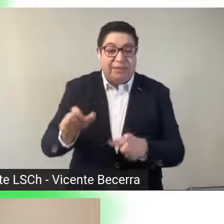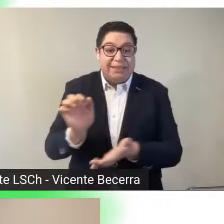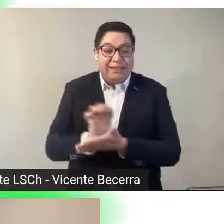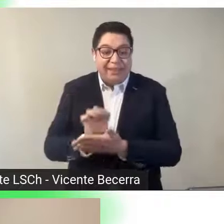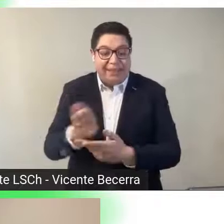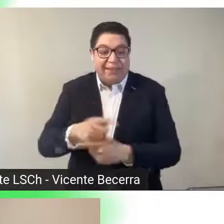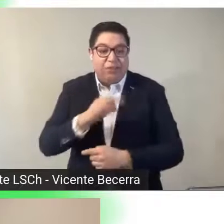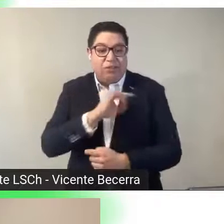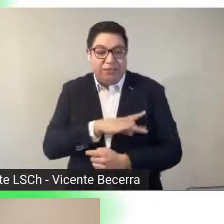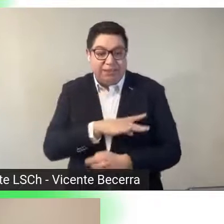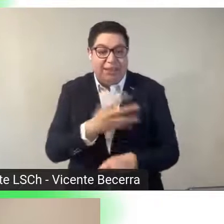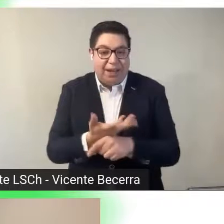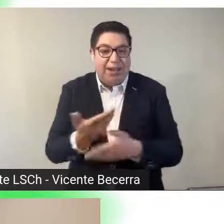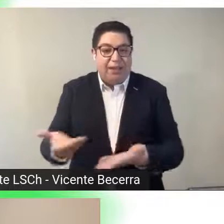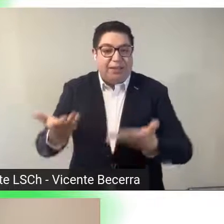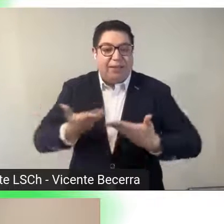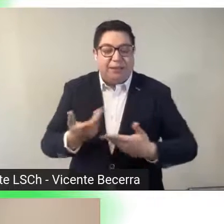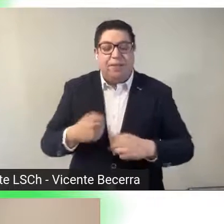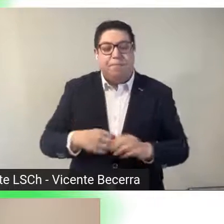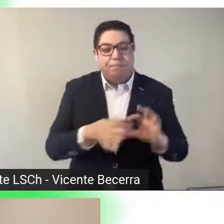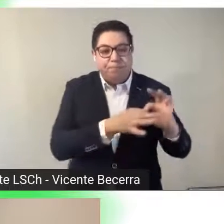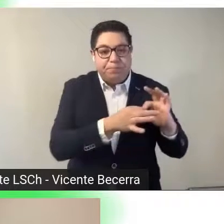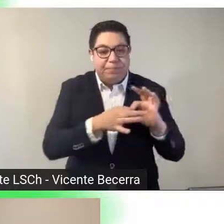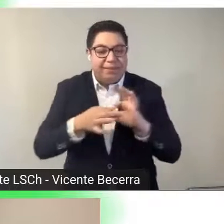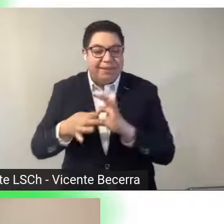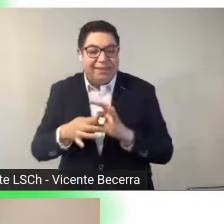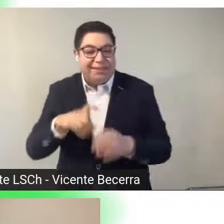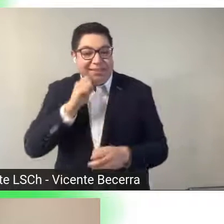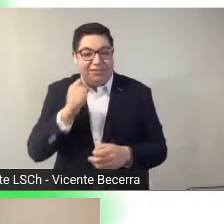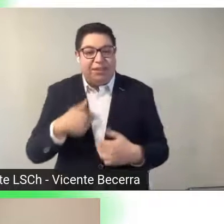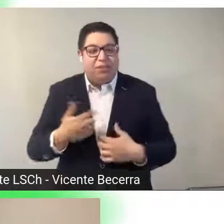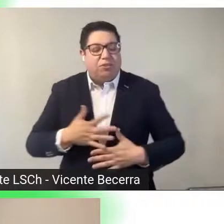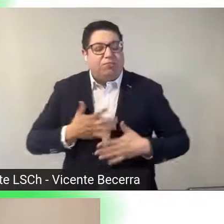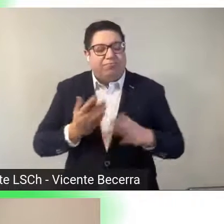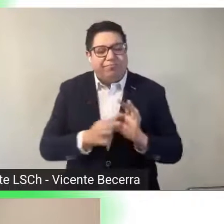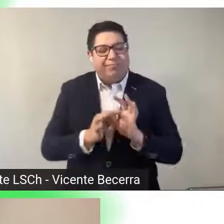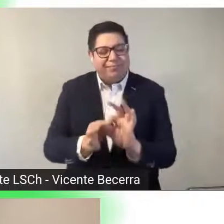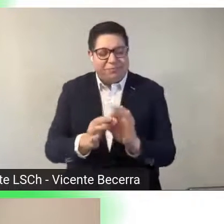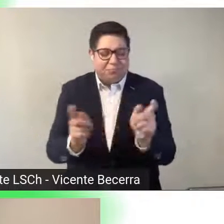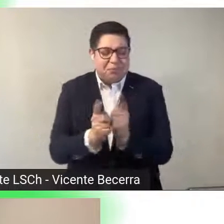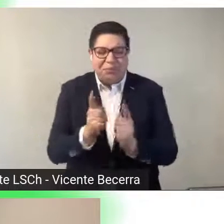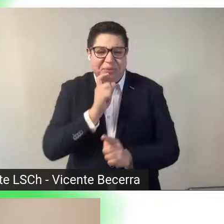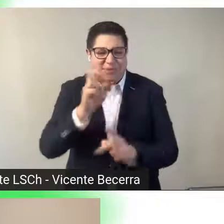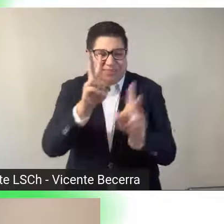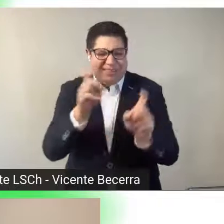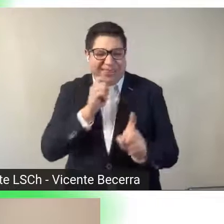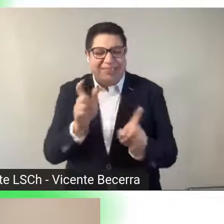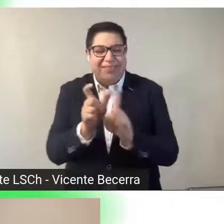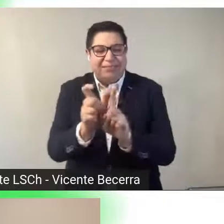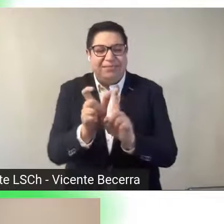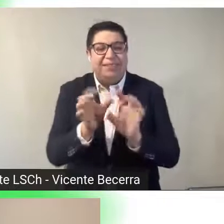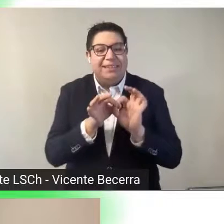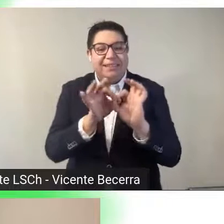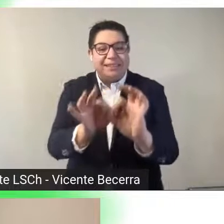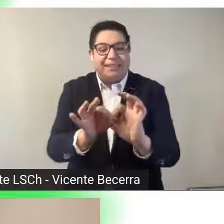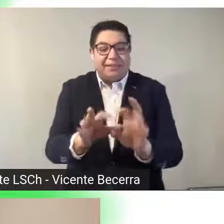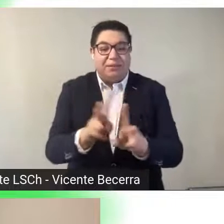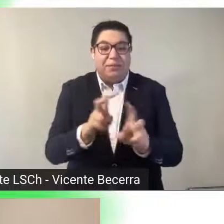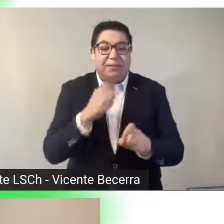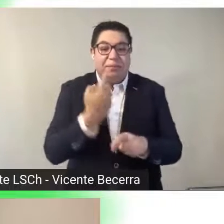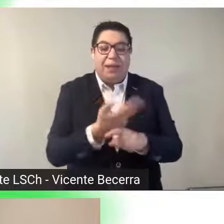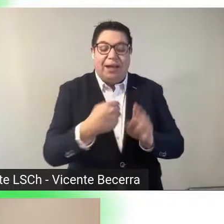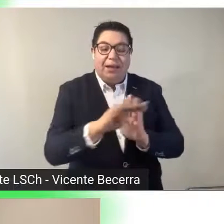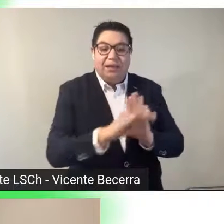de Chile. En consecuencia, la gratitud, que a veces es tan breve, pero cuando se habla de programas